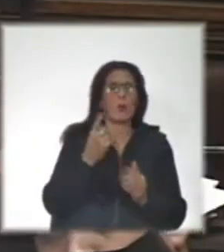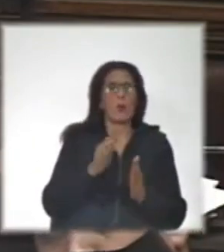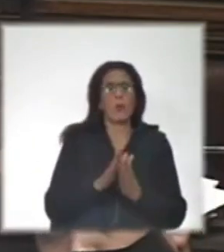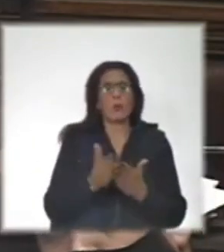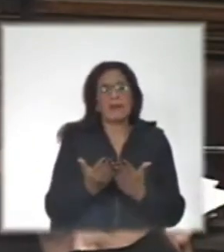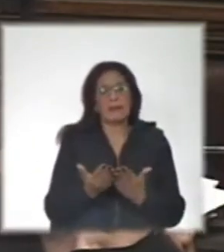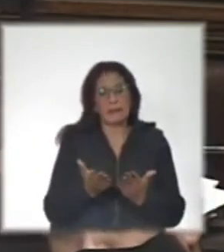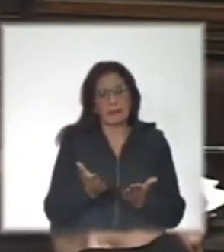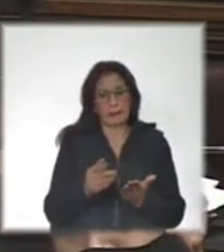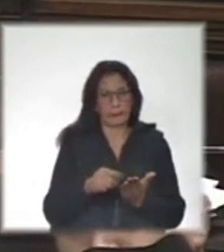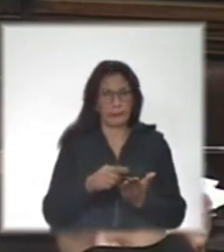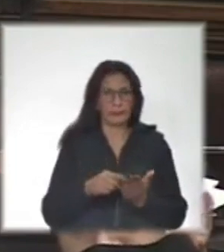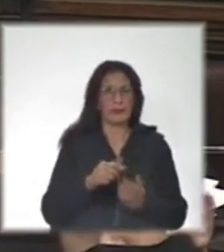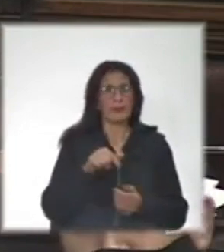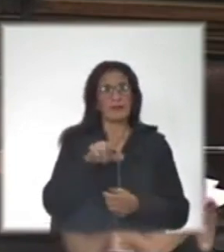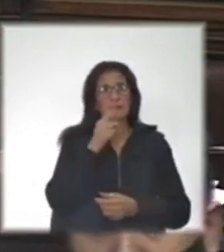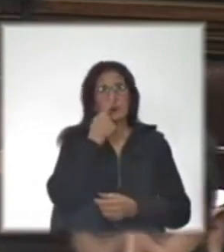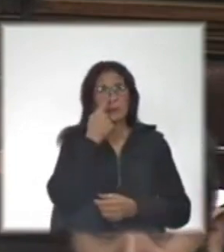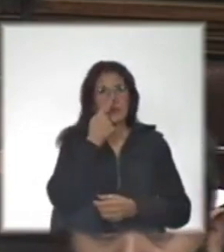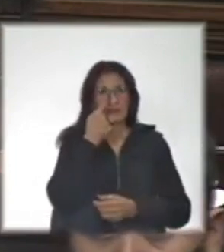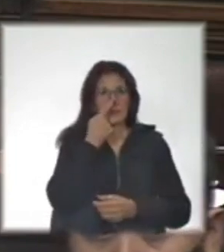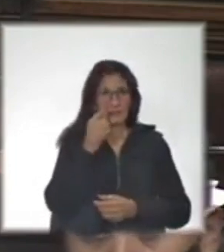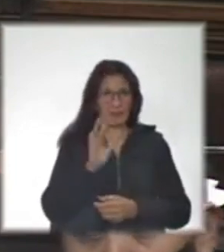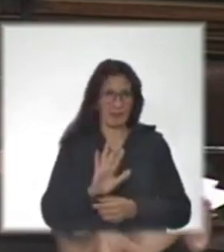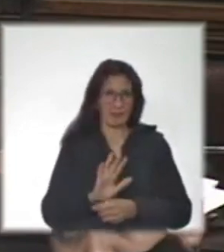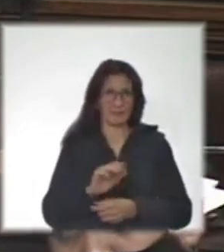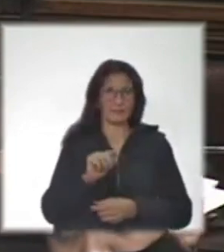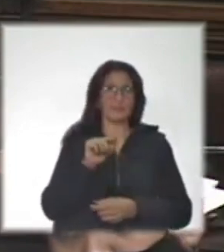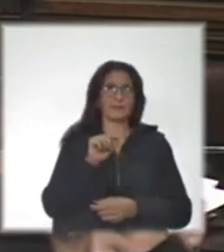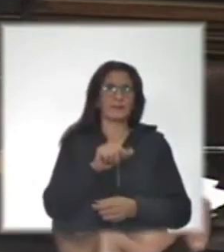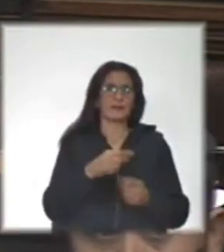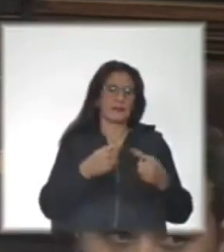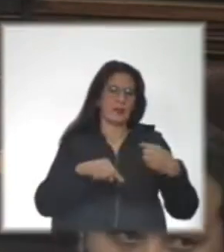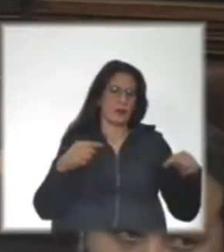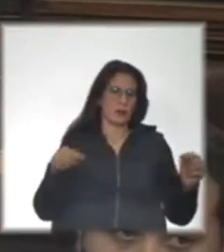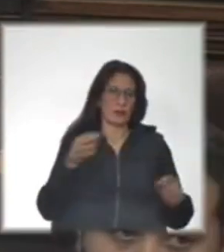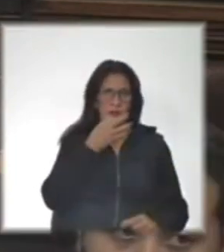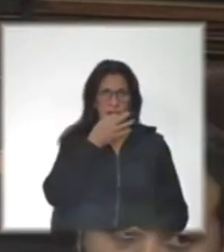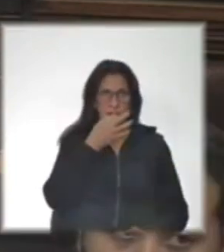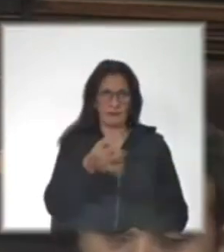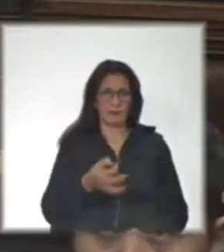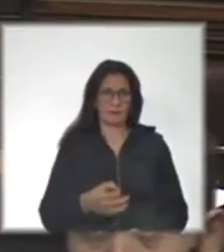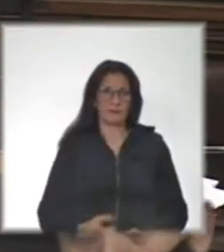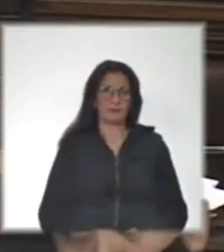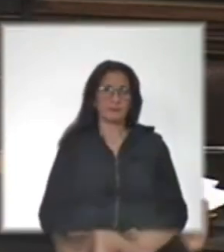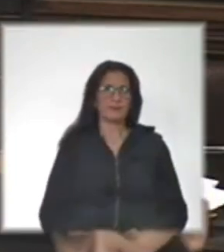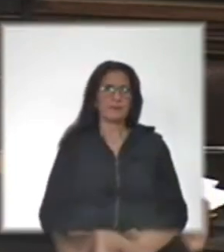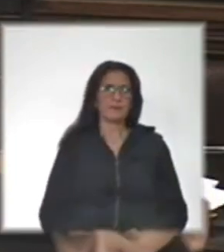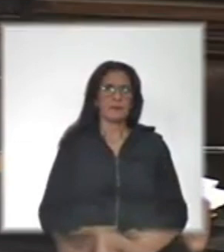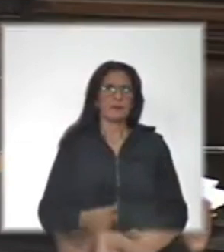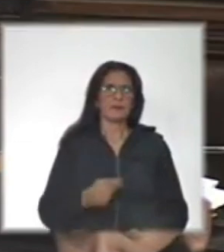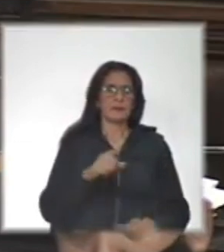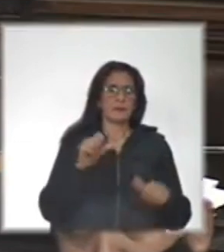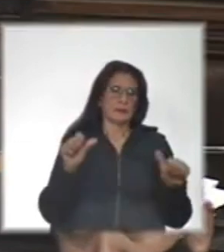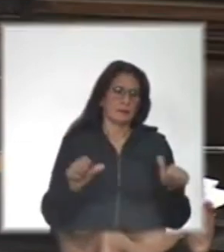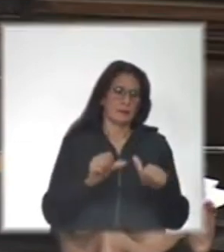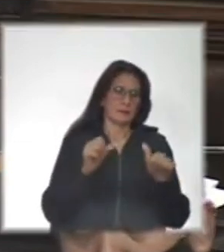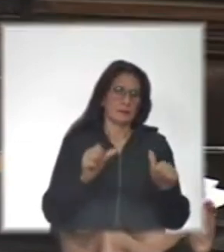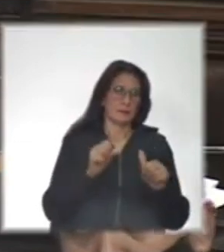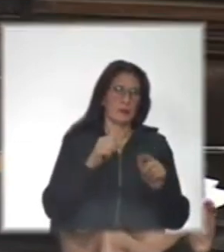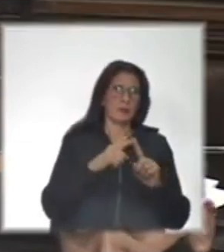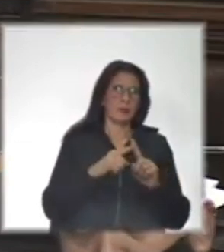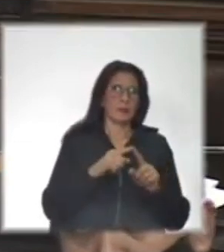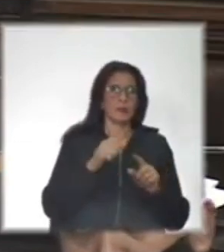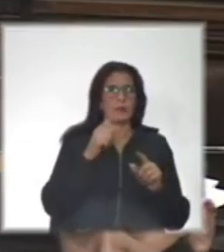Y ahí dice algo muy interesante la Suprema Corte de Justicia, entre tantas cosas que dice, que coincidimos. La acción fue presentada por